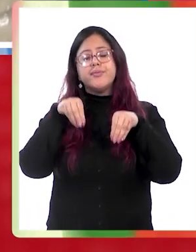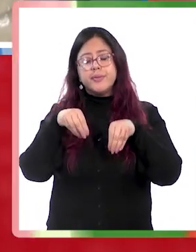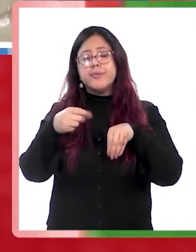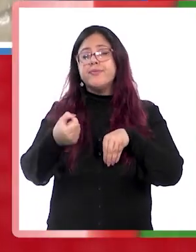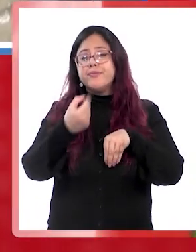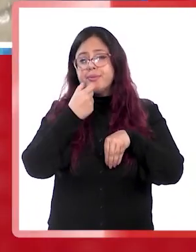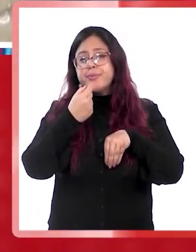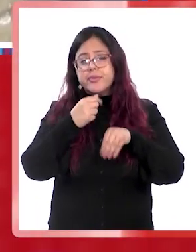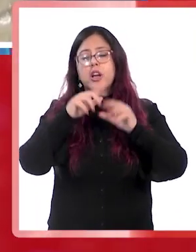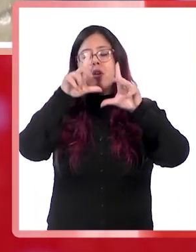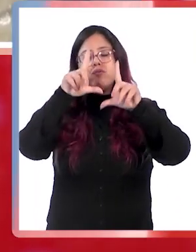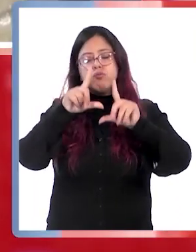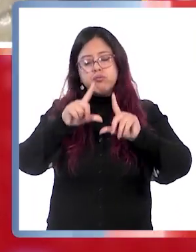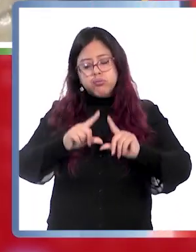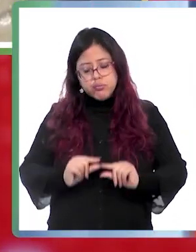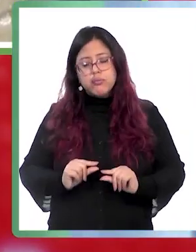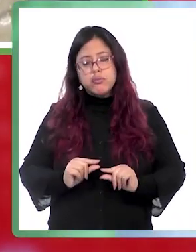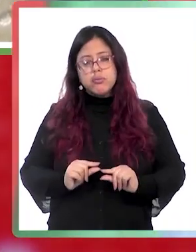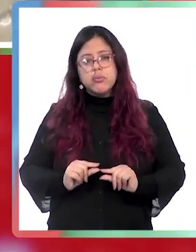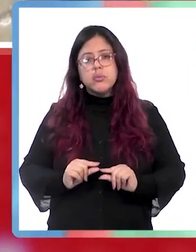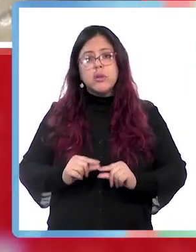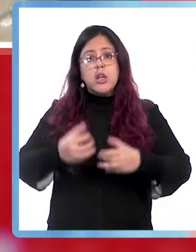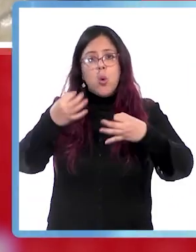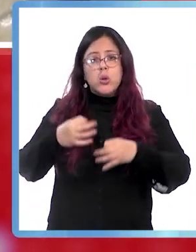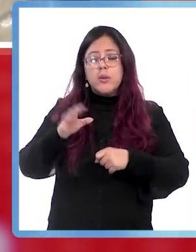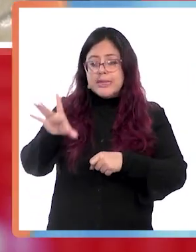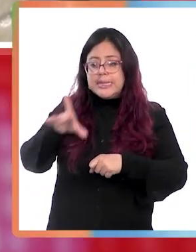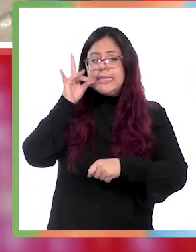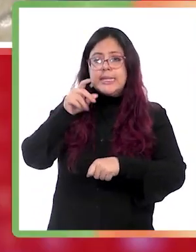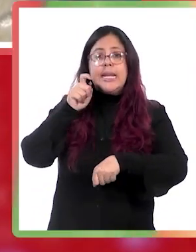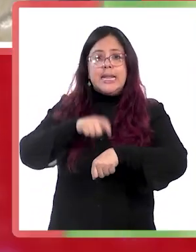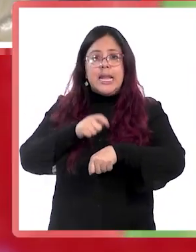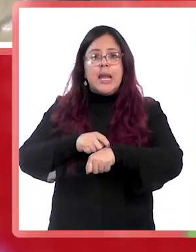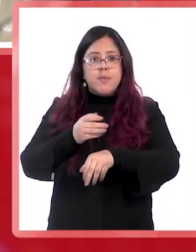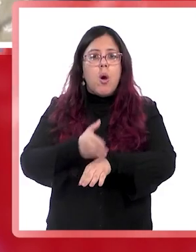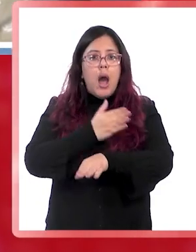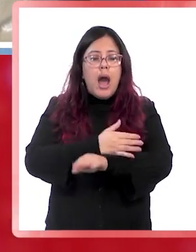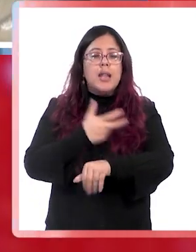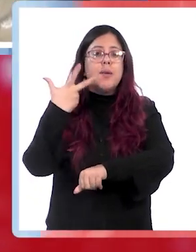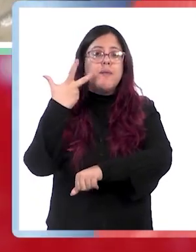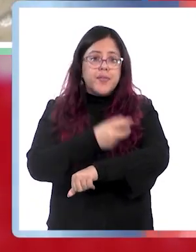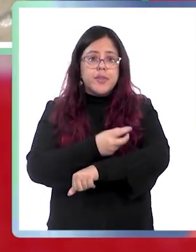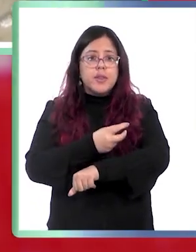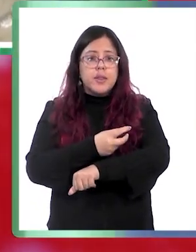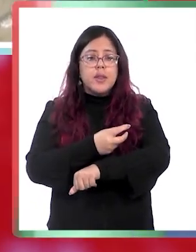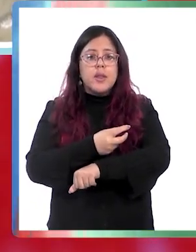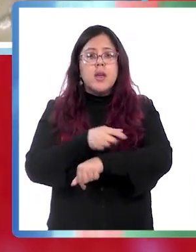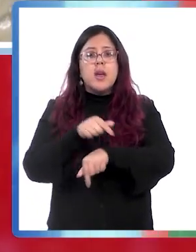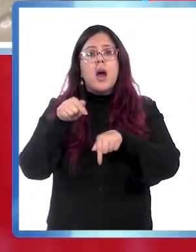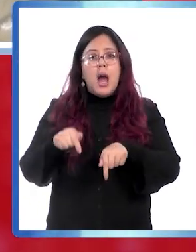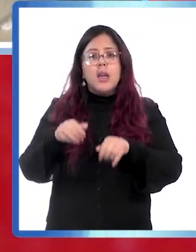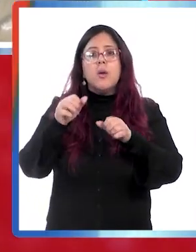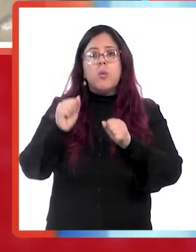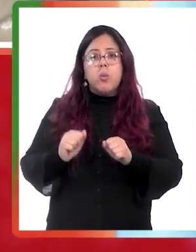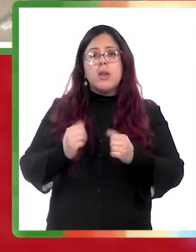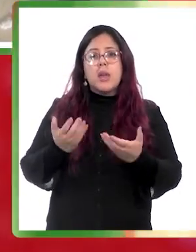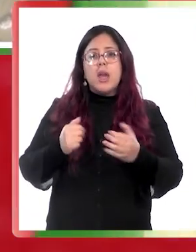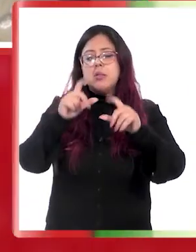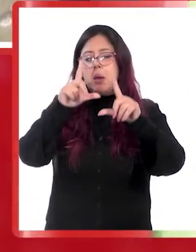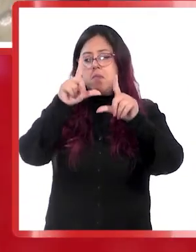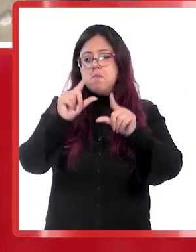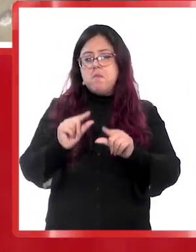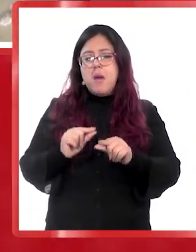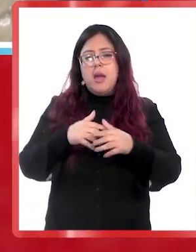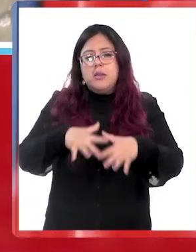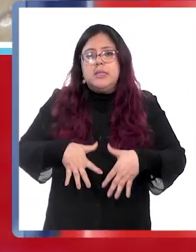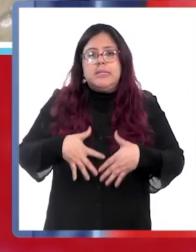tiende a pasar. Si uno logró detectar esto a tiempo y se pudo vacunar, aunque sea posexposición, probablemente se acorten todos estos síntomas